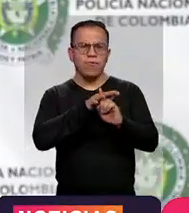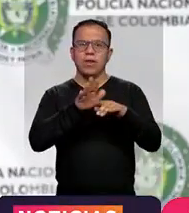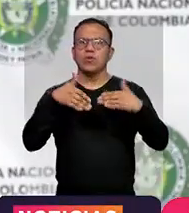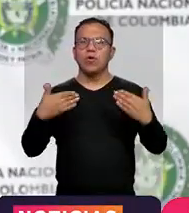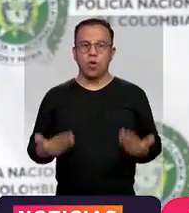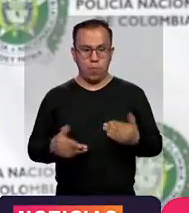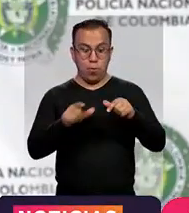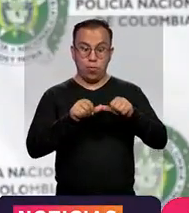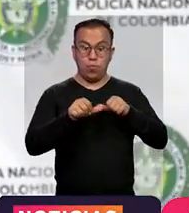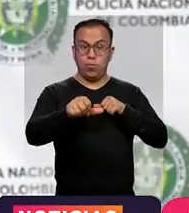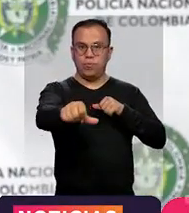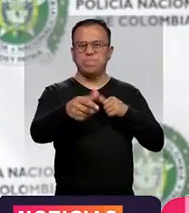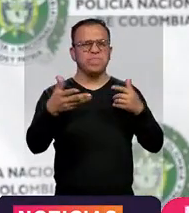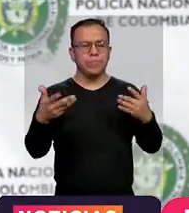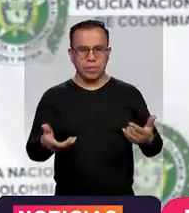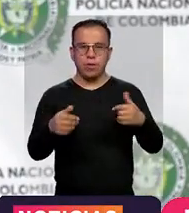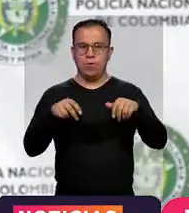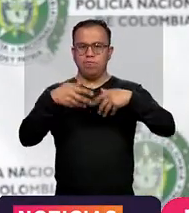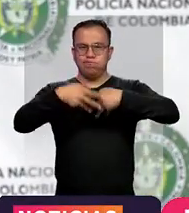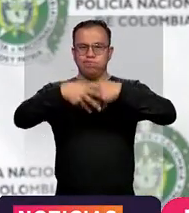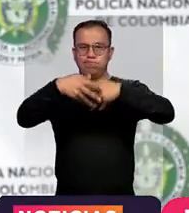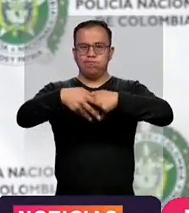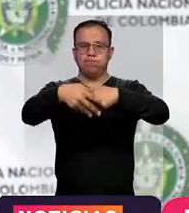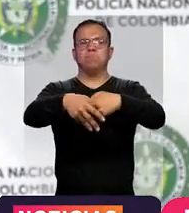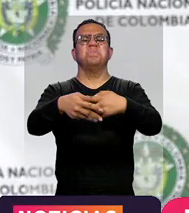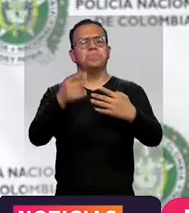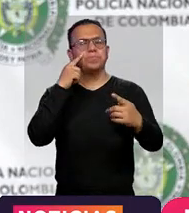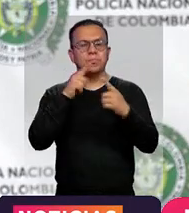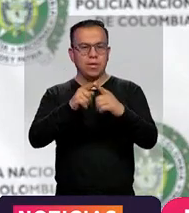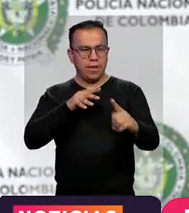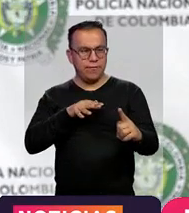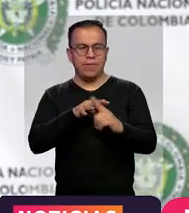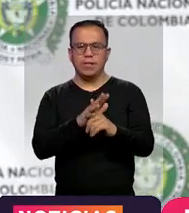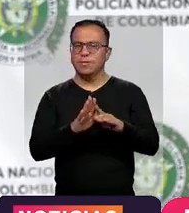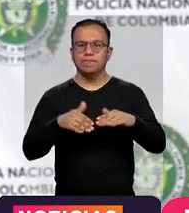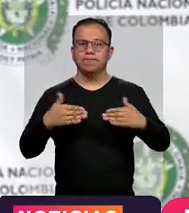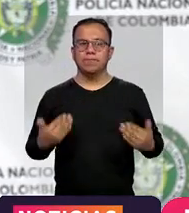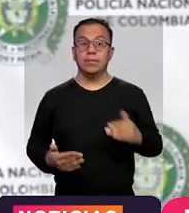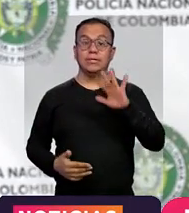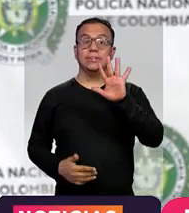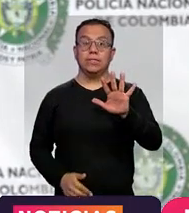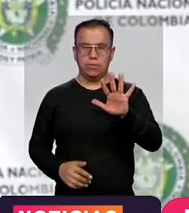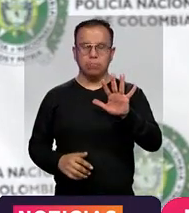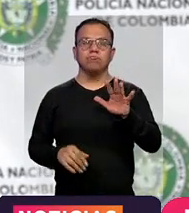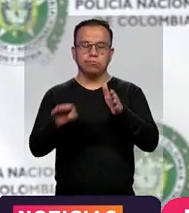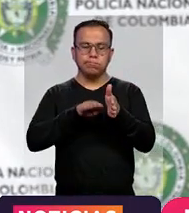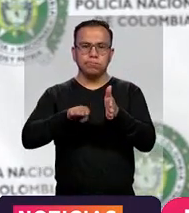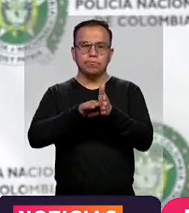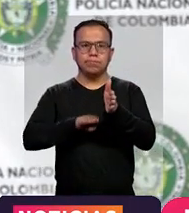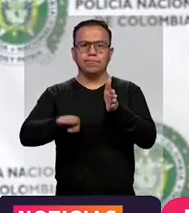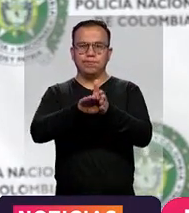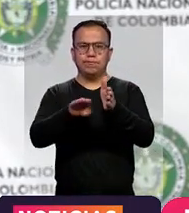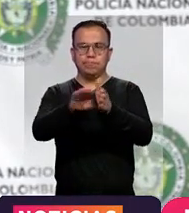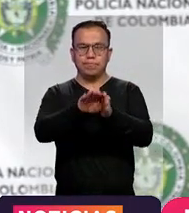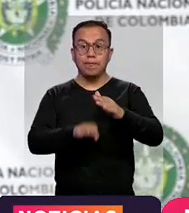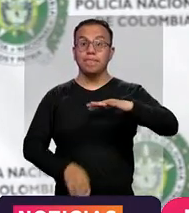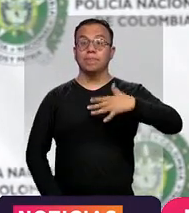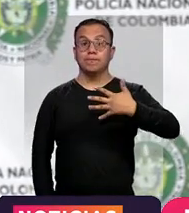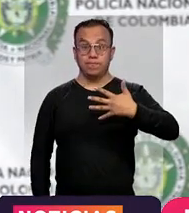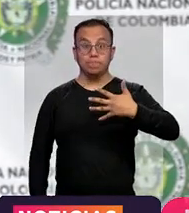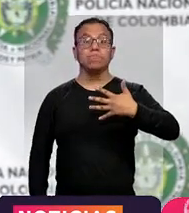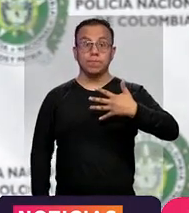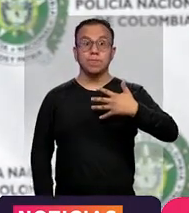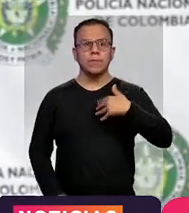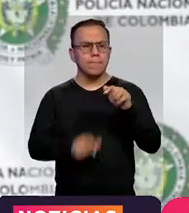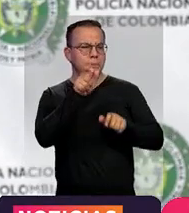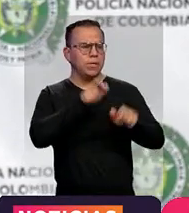un recorrido de una movilización, afectan cinco estaciones de Transmilenio.